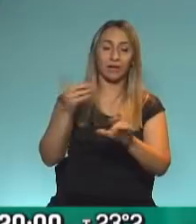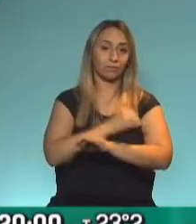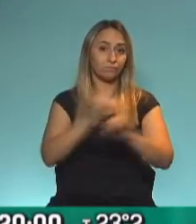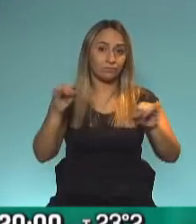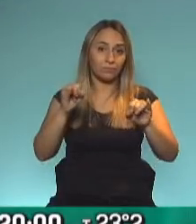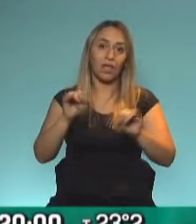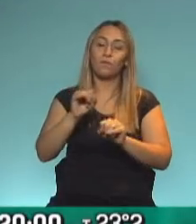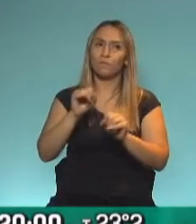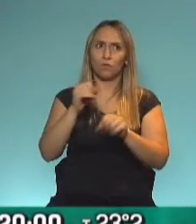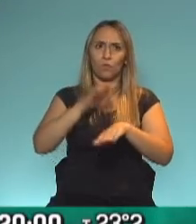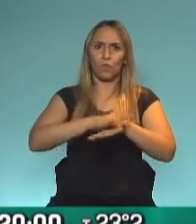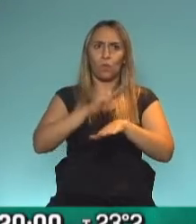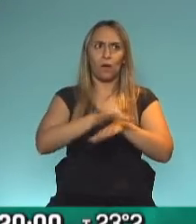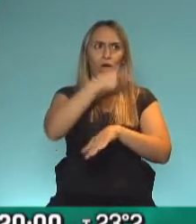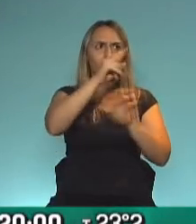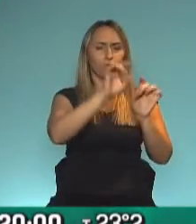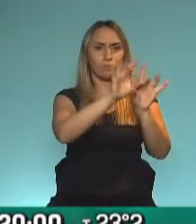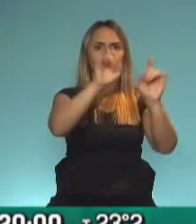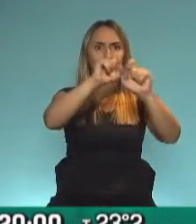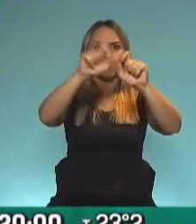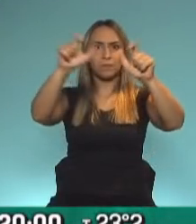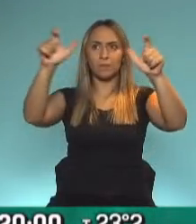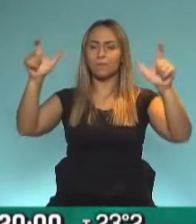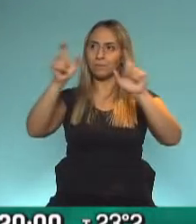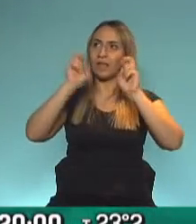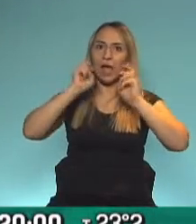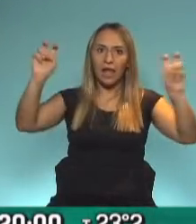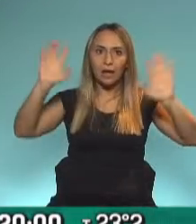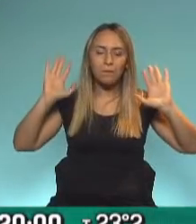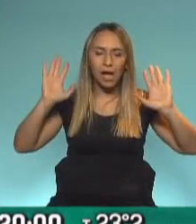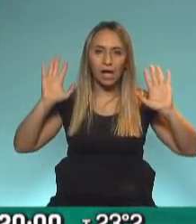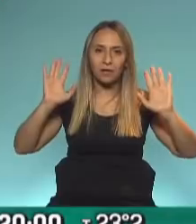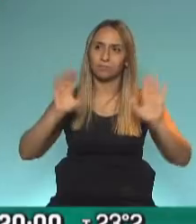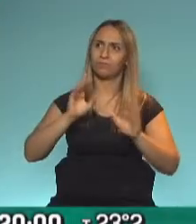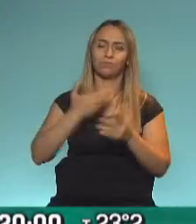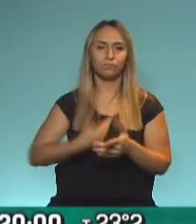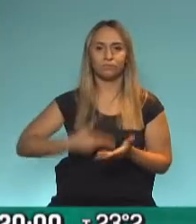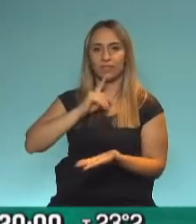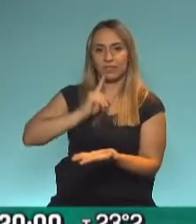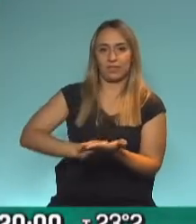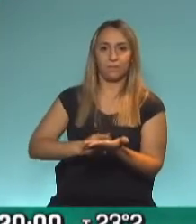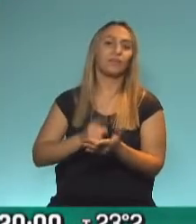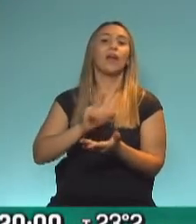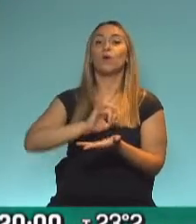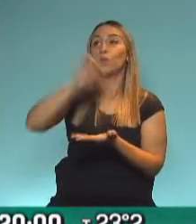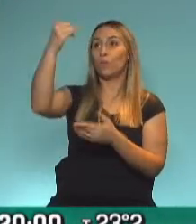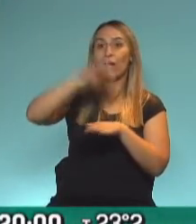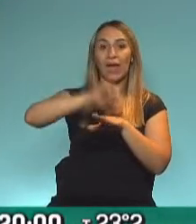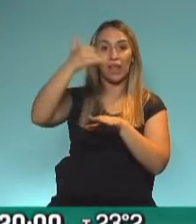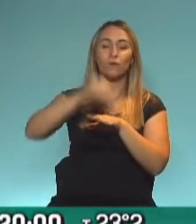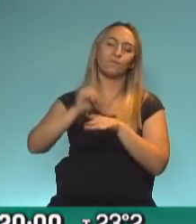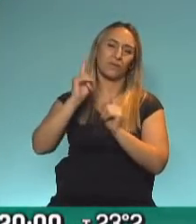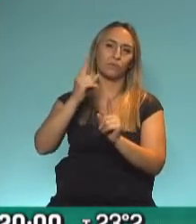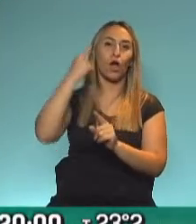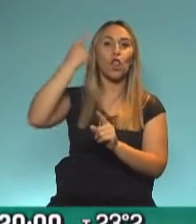por algunos números que comenzaron a subir, se encendieron las alarmas y decidieron cerrar primero el acceso a ciertos vuelos, como por ejemplo los que venían de